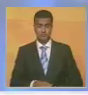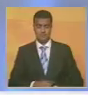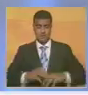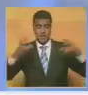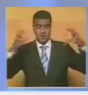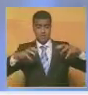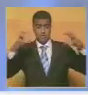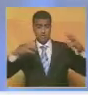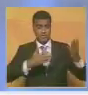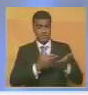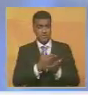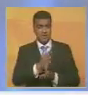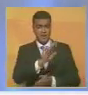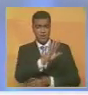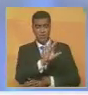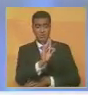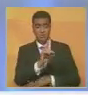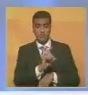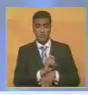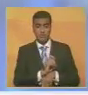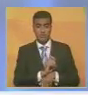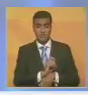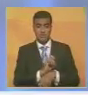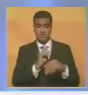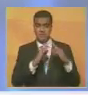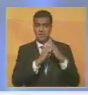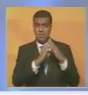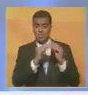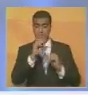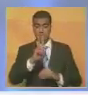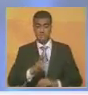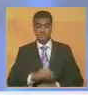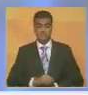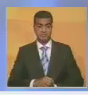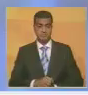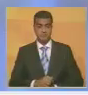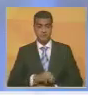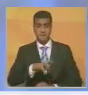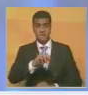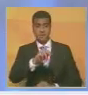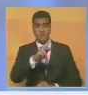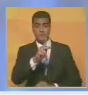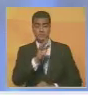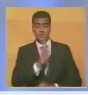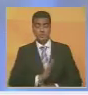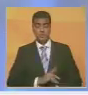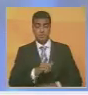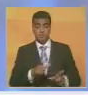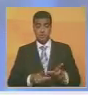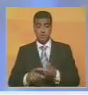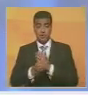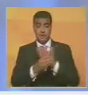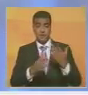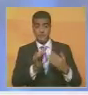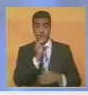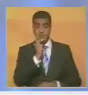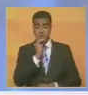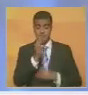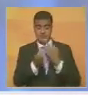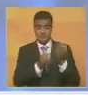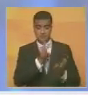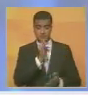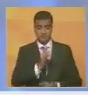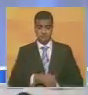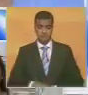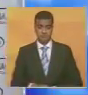Las lluvias continuarán durante las próximas 48 horas en casi todo el territorio nacional. Marieta Pucha se encuentra en el INAMEI y nos amplía esta información. Cuéntanos,